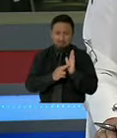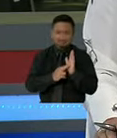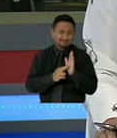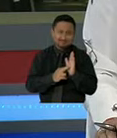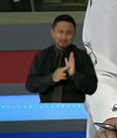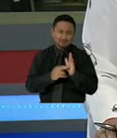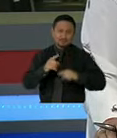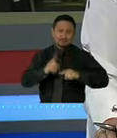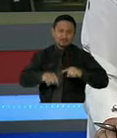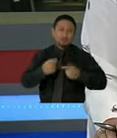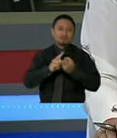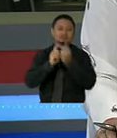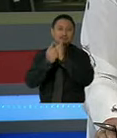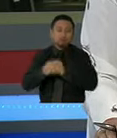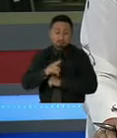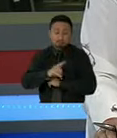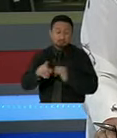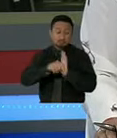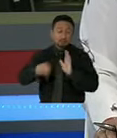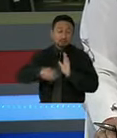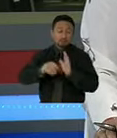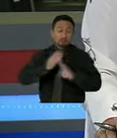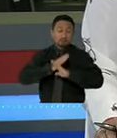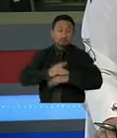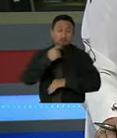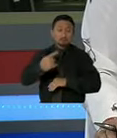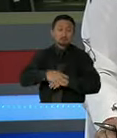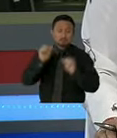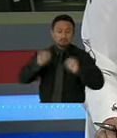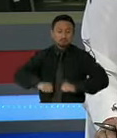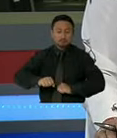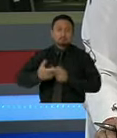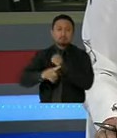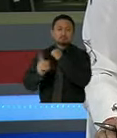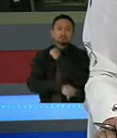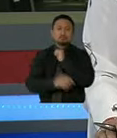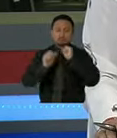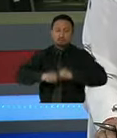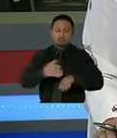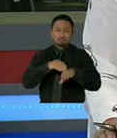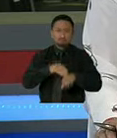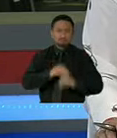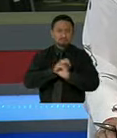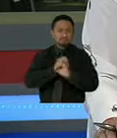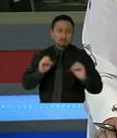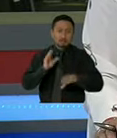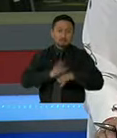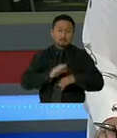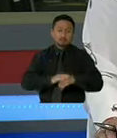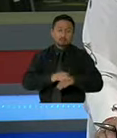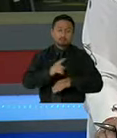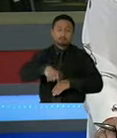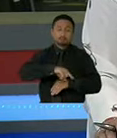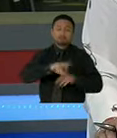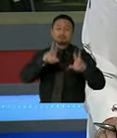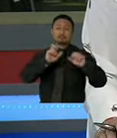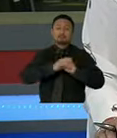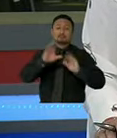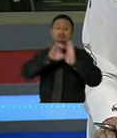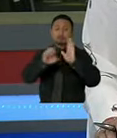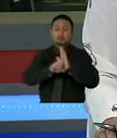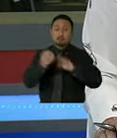sea loable, a pesar de que el abogado defensor de Glass argumente que la sentencia es insustancial por haberse realizado en base al Código